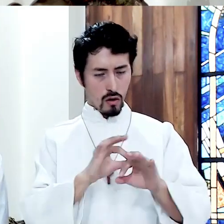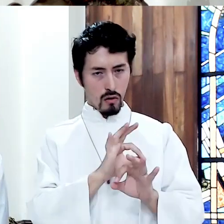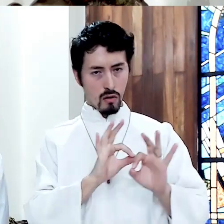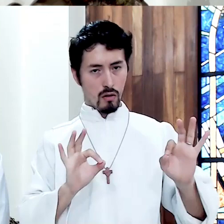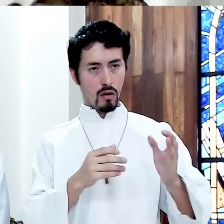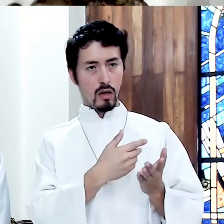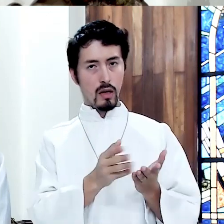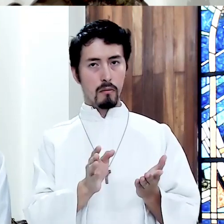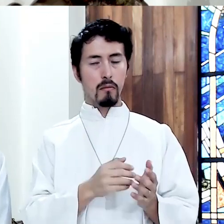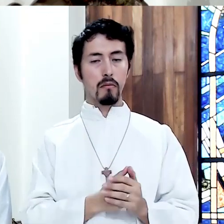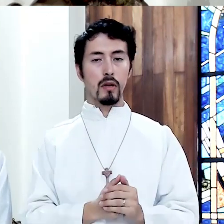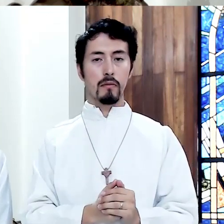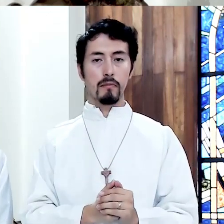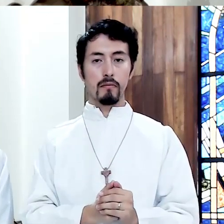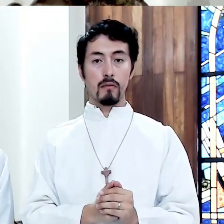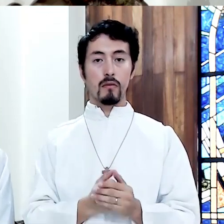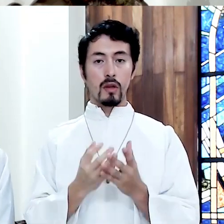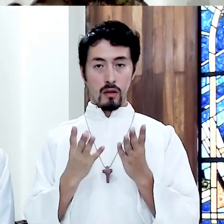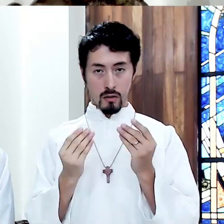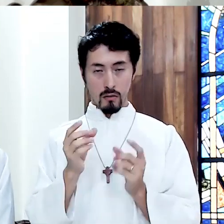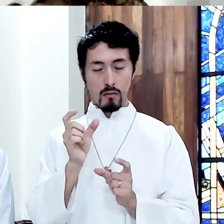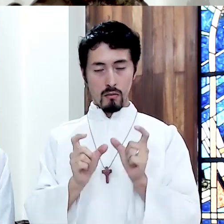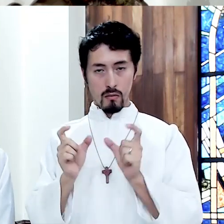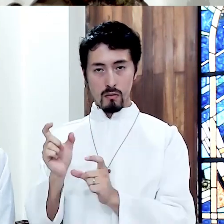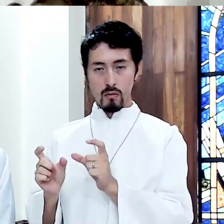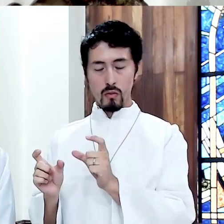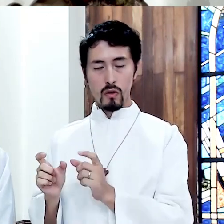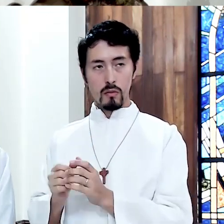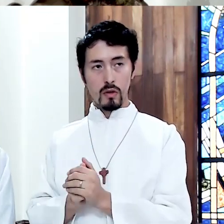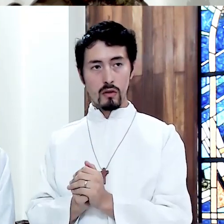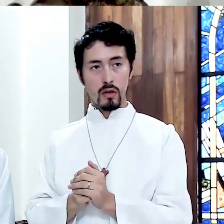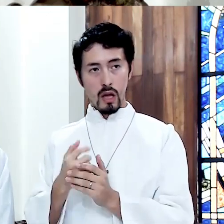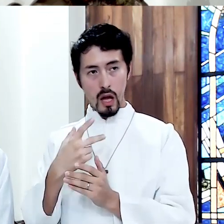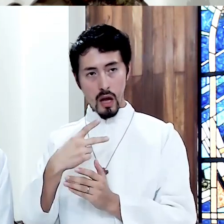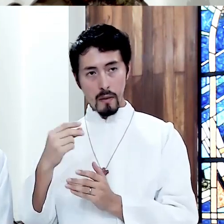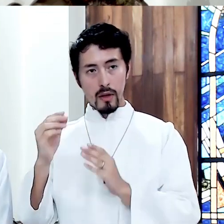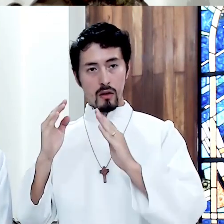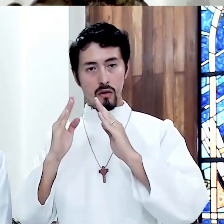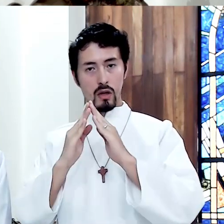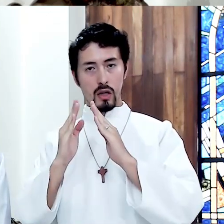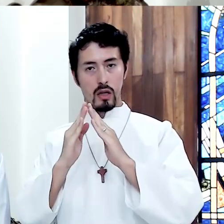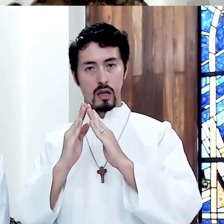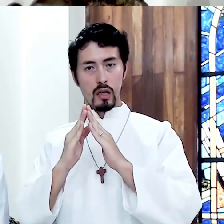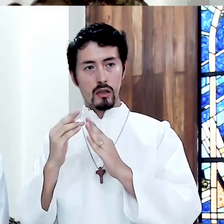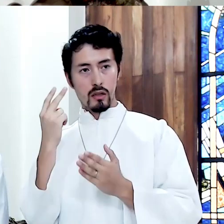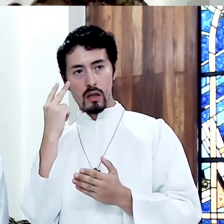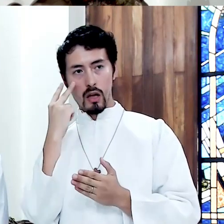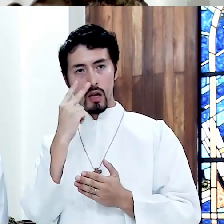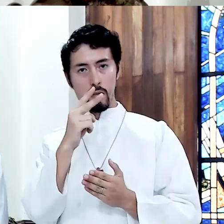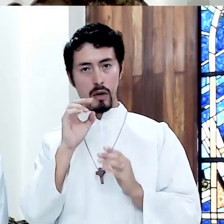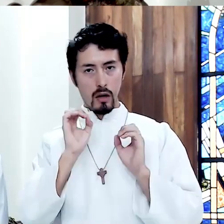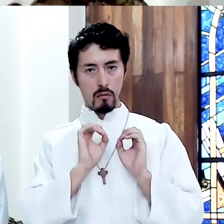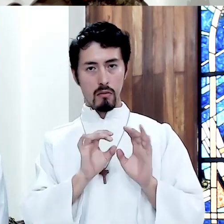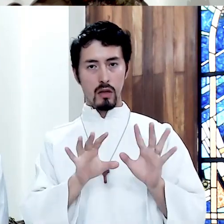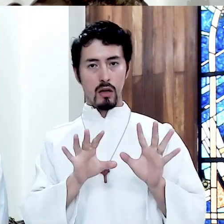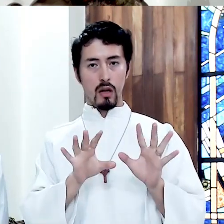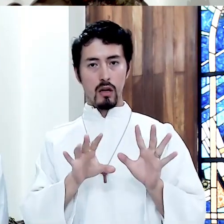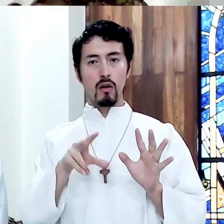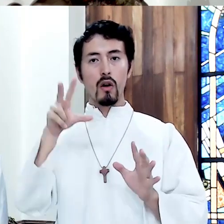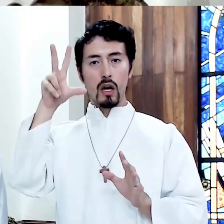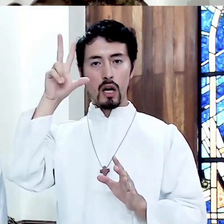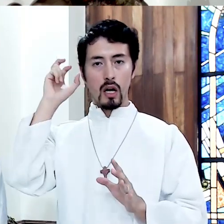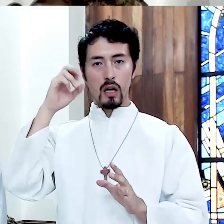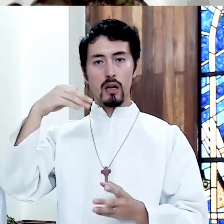Muchos judíos que habían ido a casa de Marta y María, al ver lo que había hecho Jesús,